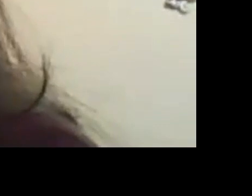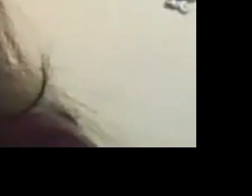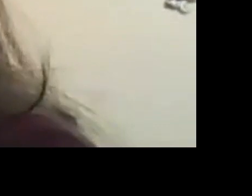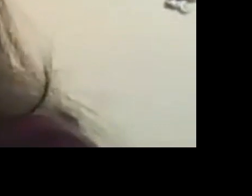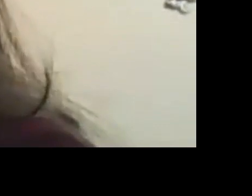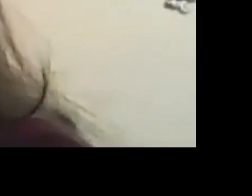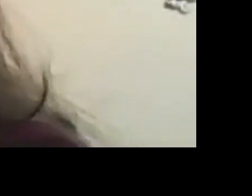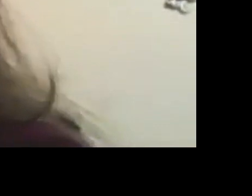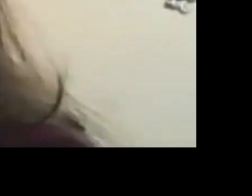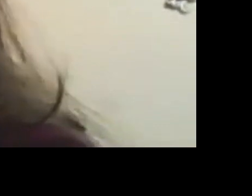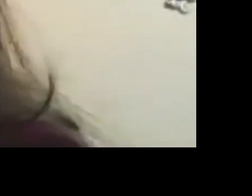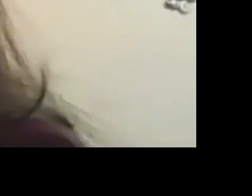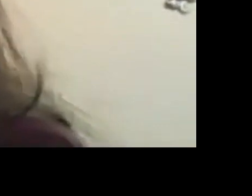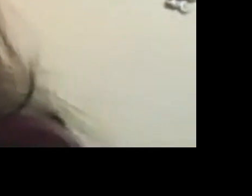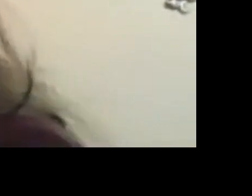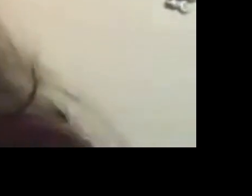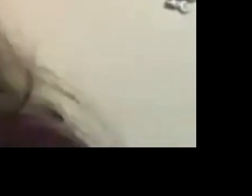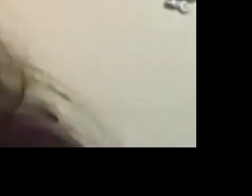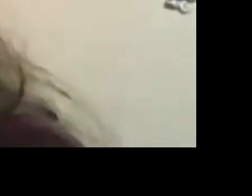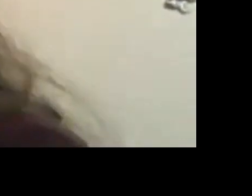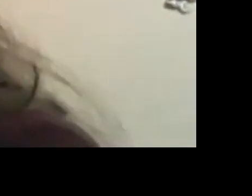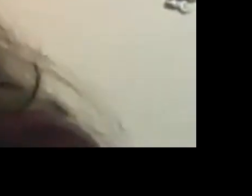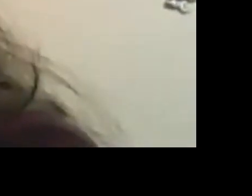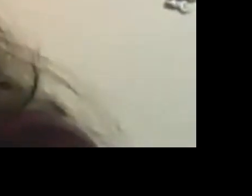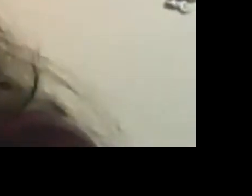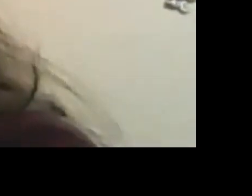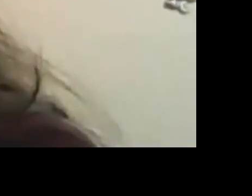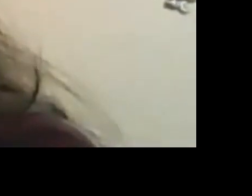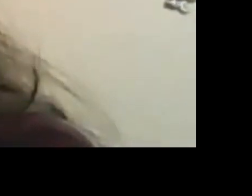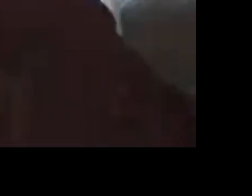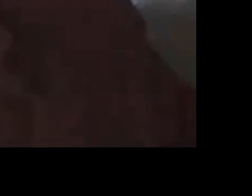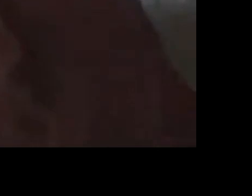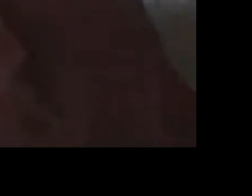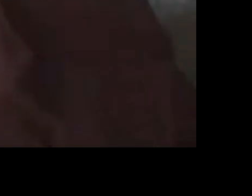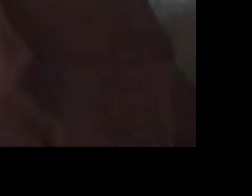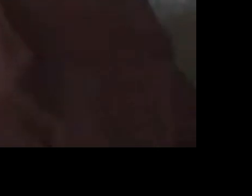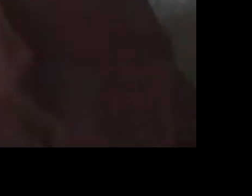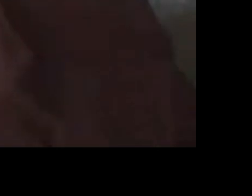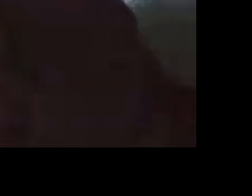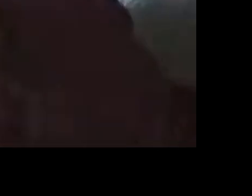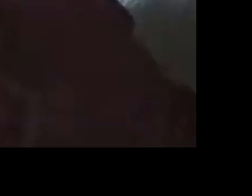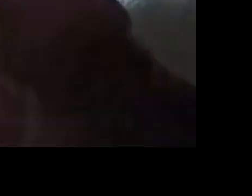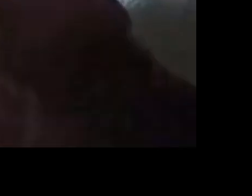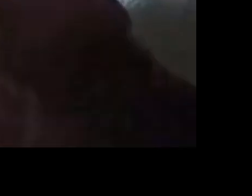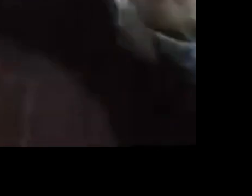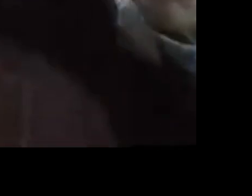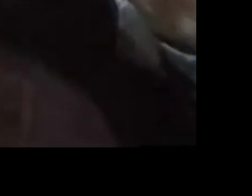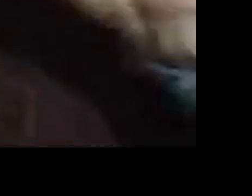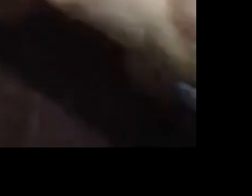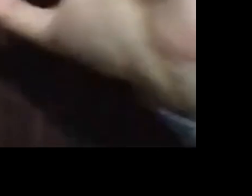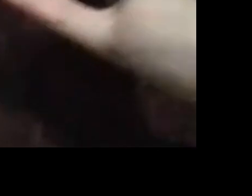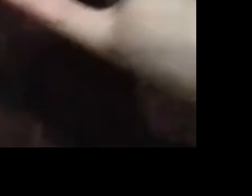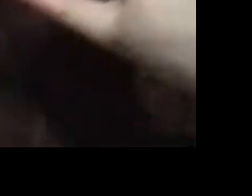reglamentado? ¿Es así como se paga el blanqueo? Bueno, el tema de las APOC ya lo expliqué, ¿no? O sea, a veces, ¿qué es lo que